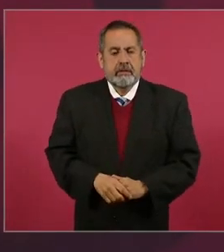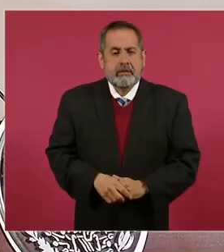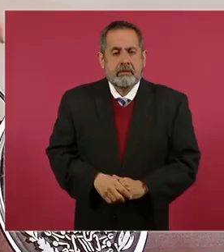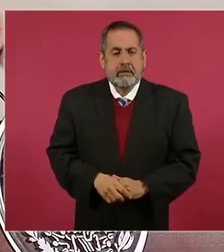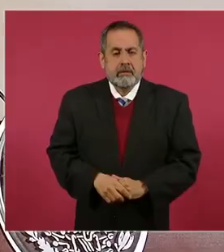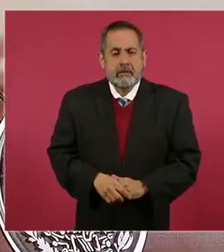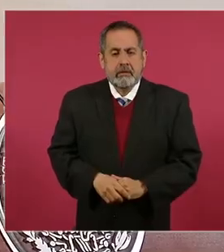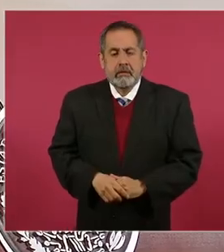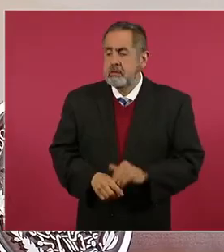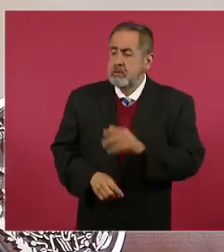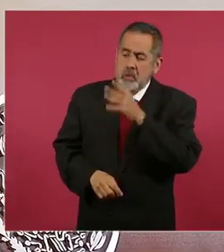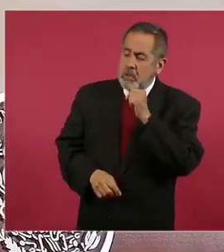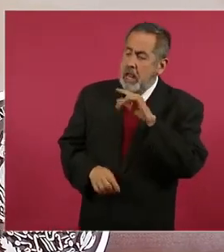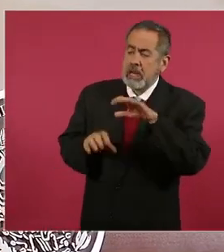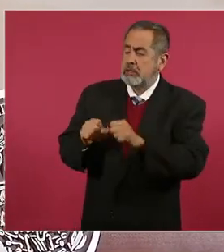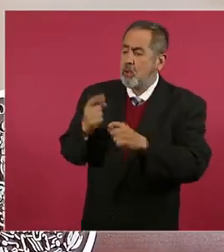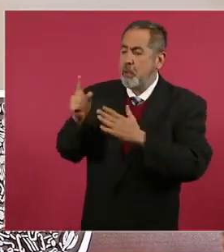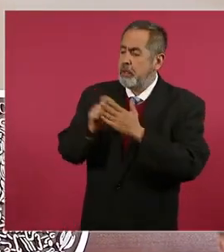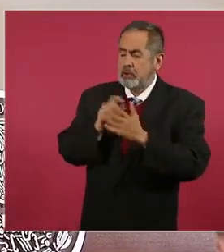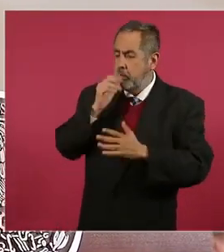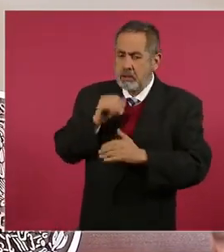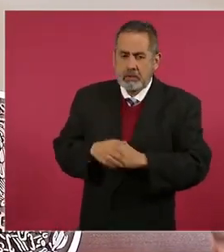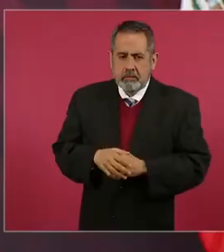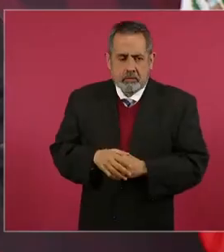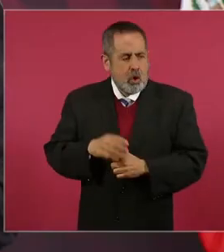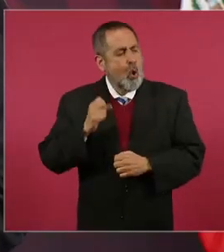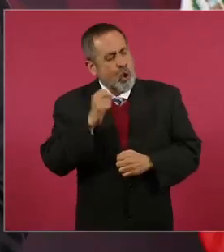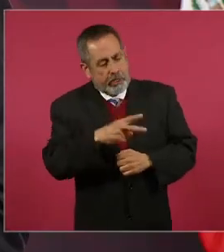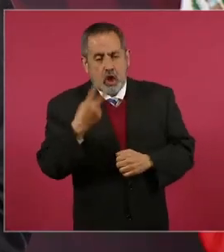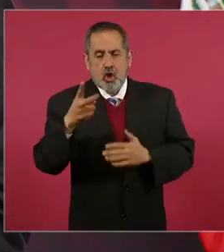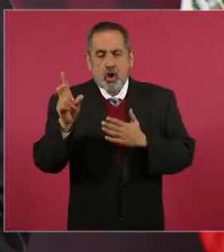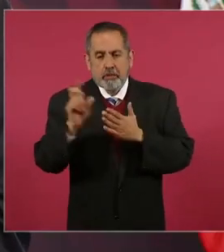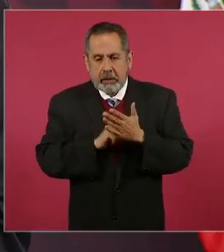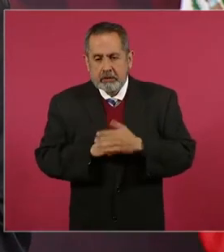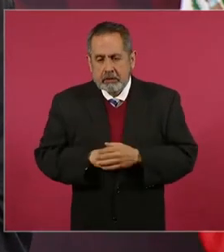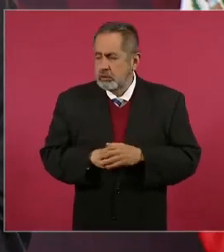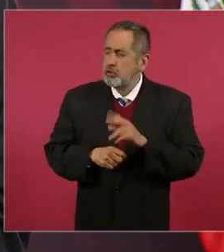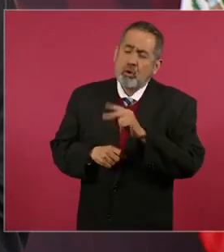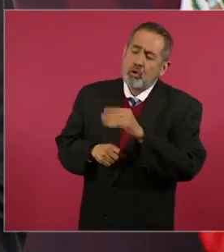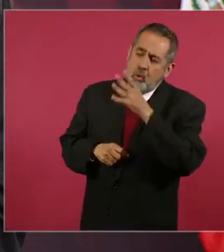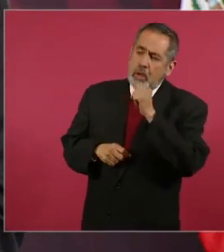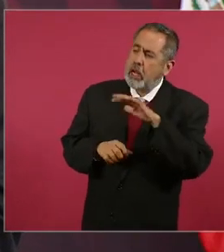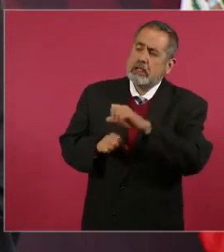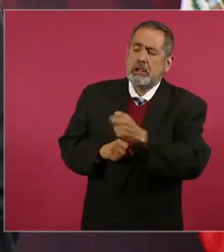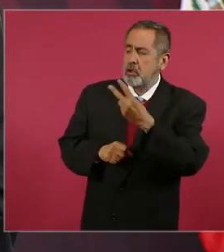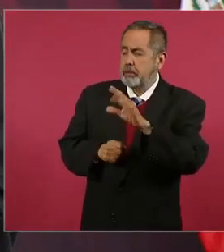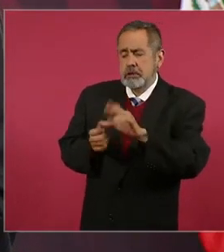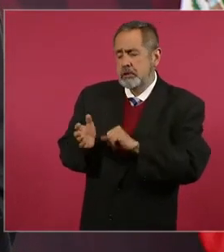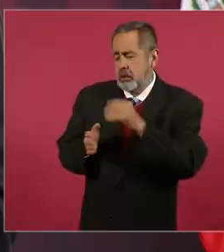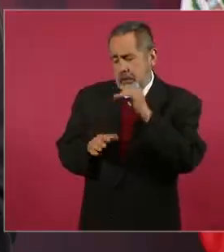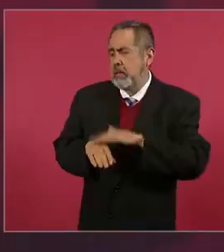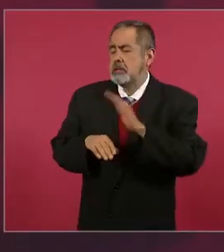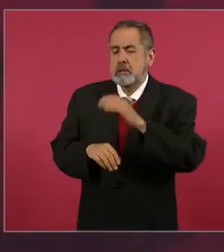No, no nos da un mes. Bueno, dos. No.